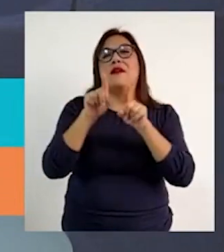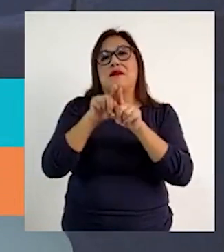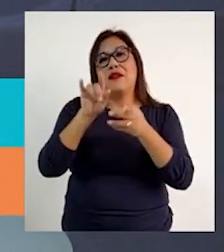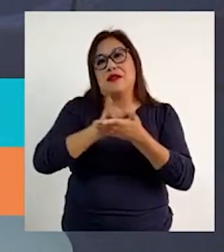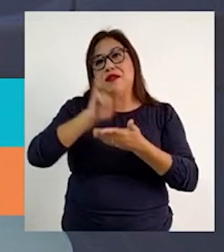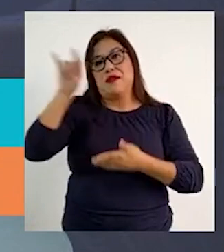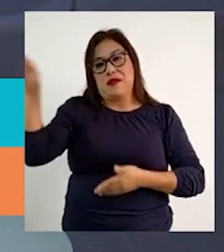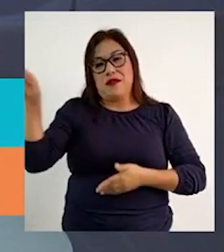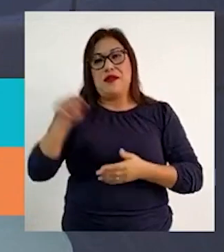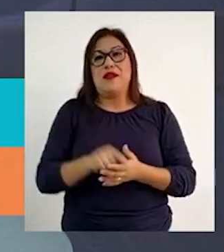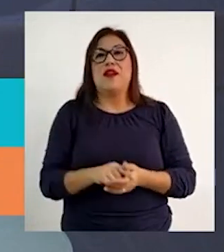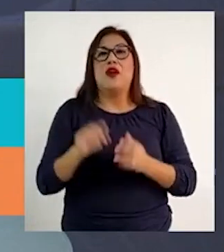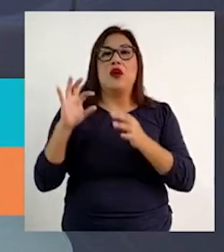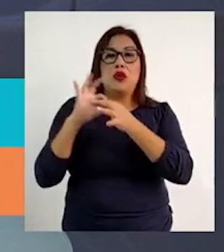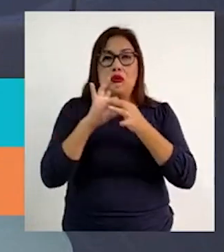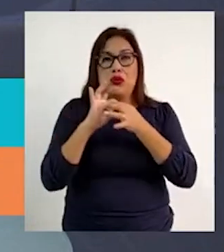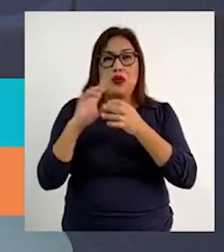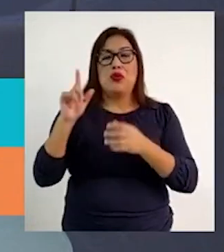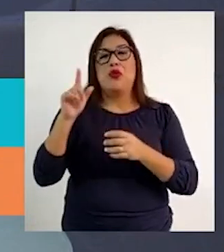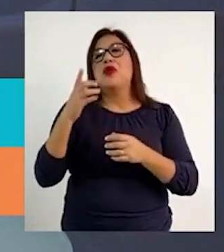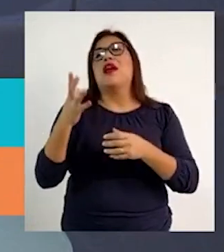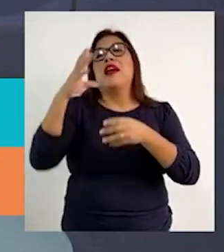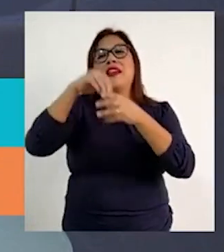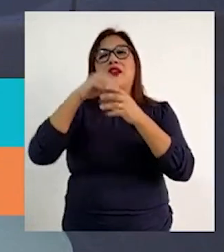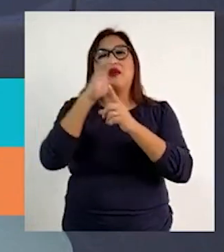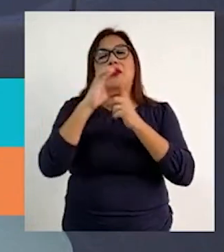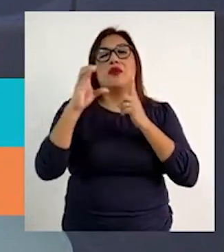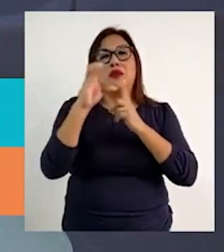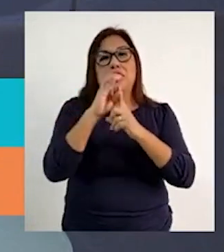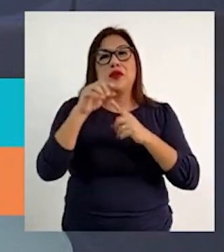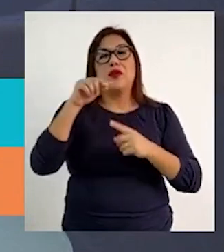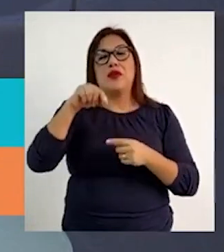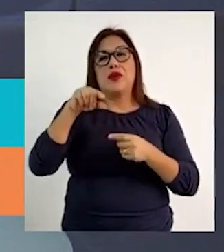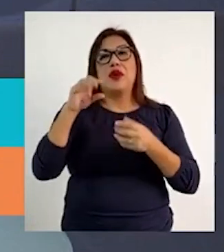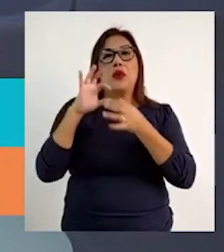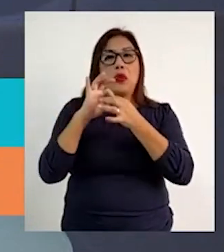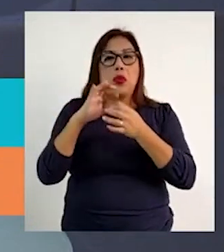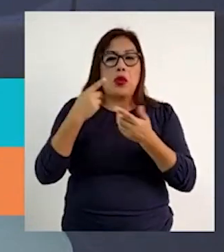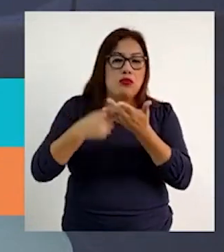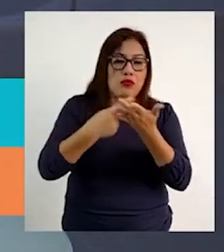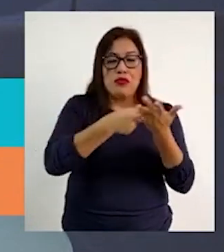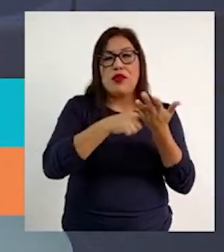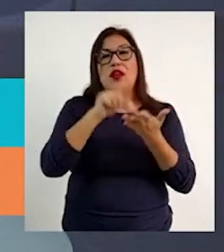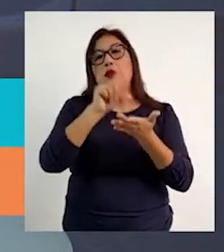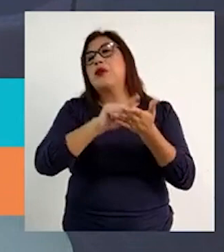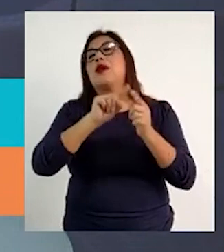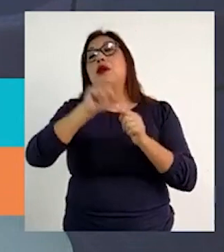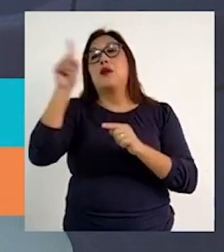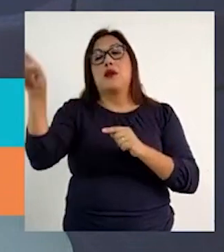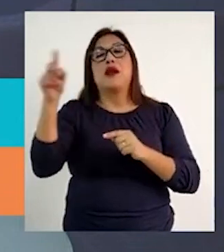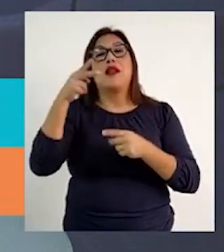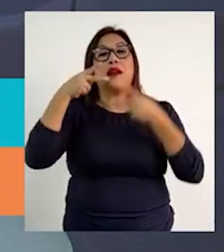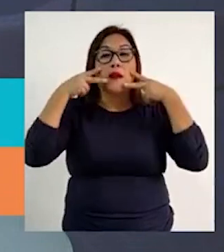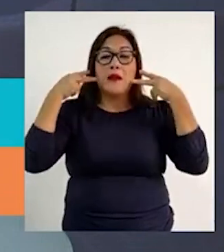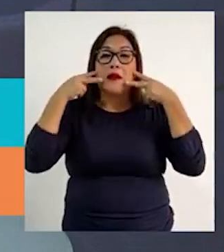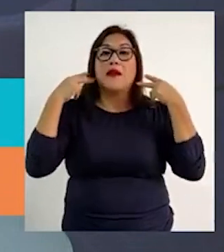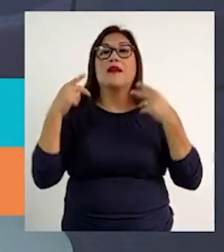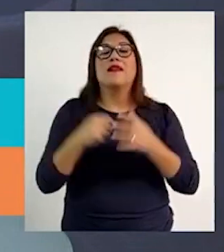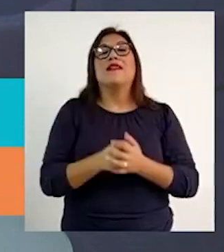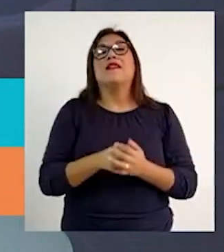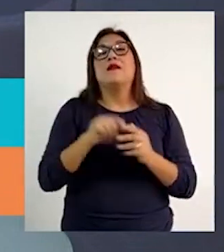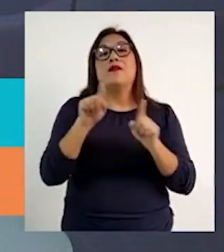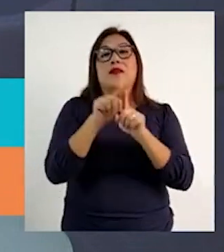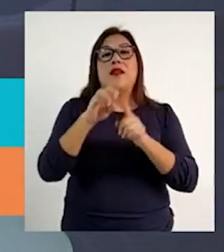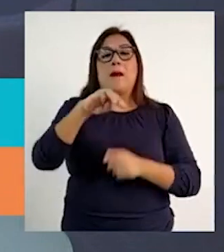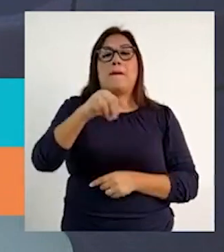con el Instituto Cultural Peruano Norteamericano acá en Lima, en coordinación con su sede en Iquitos y con la Universidad UNAM y con la Municipalidad de